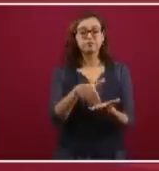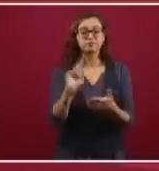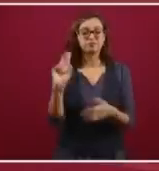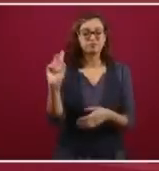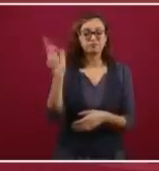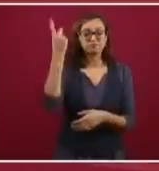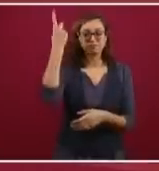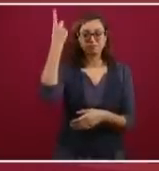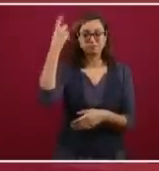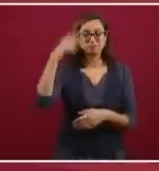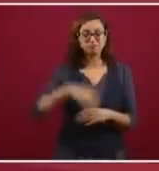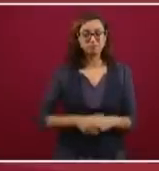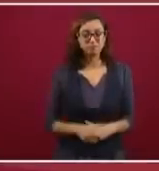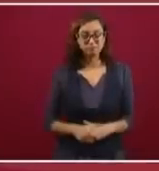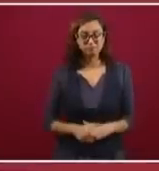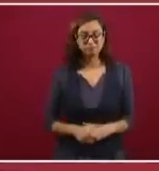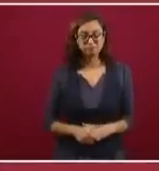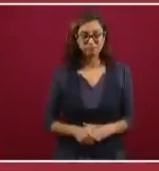38 mil millones de dólares,